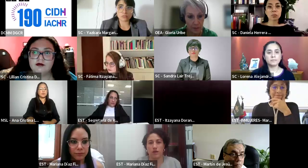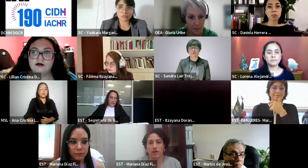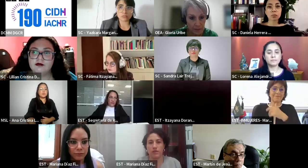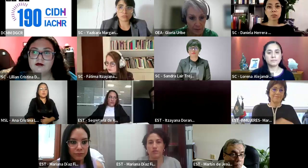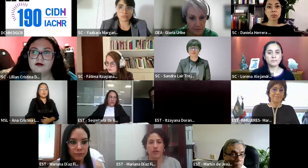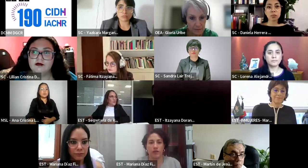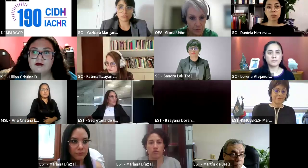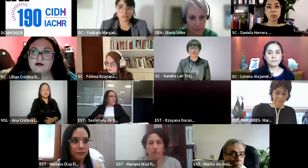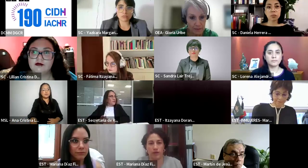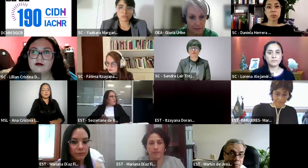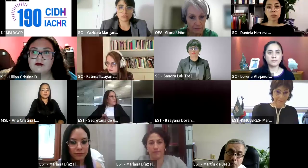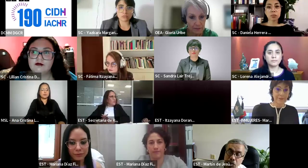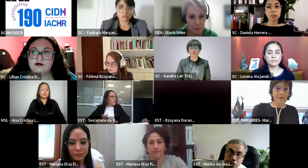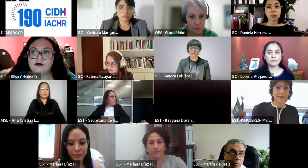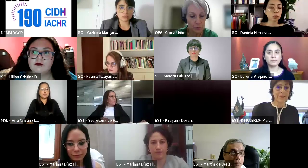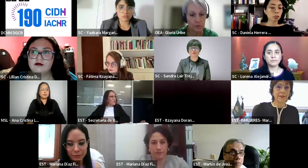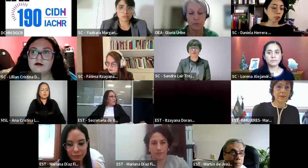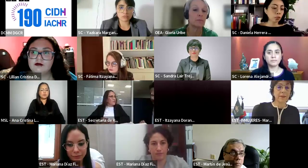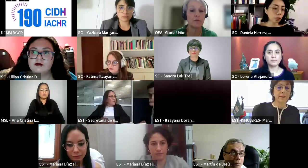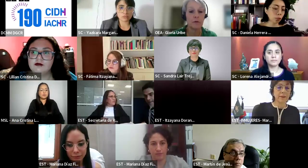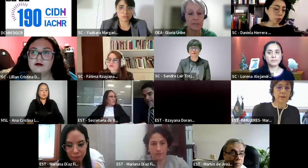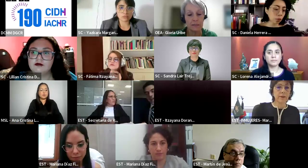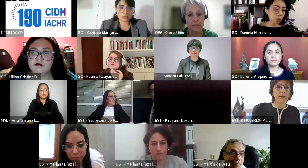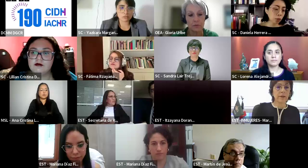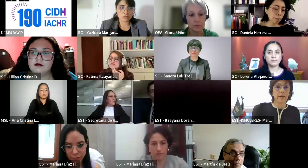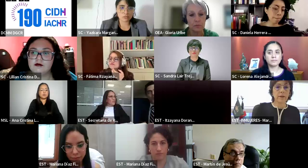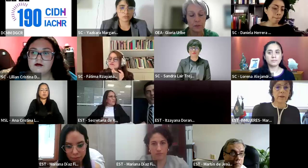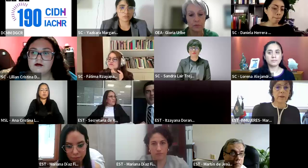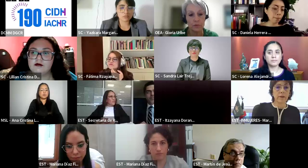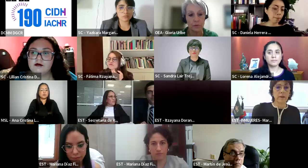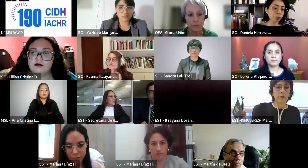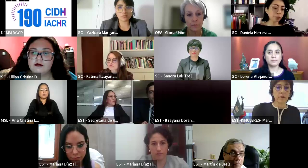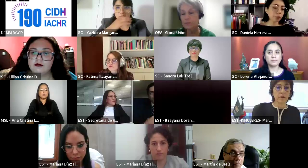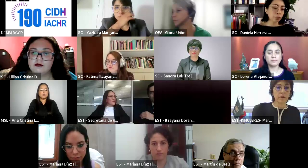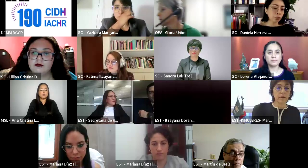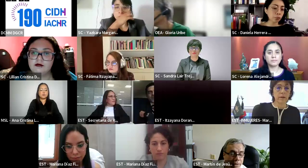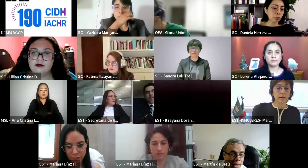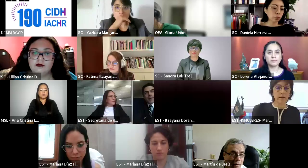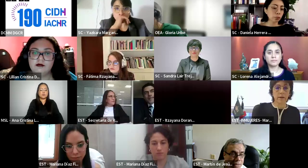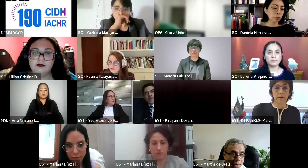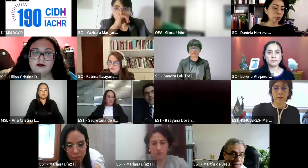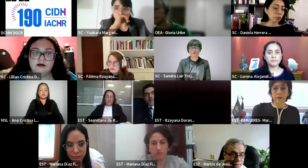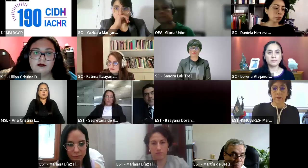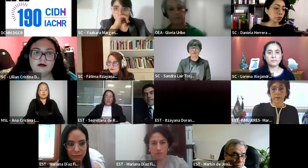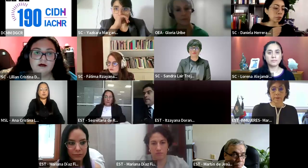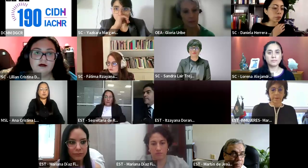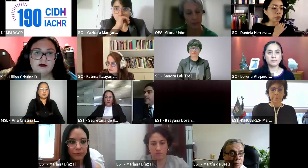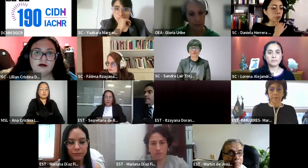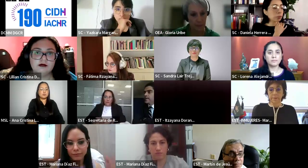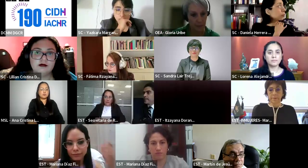Perfecto. Señor Martín de Jesús, si puede por favor encender su micrófono. ¿Qué tal? Buenas